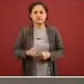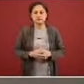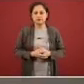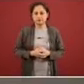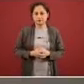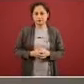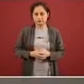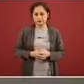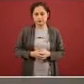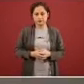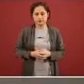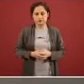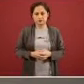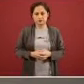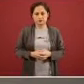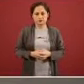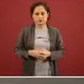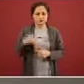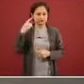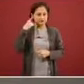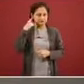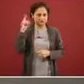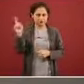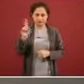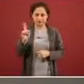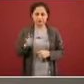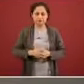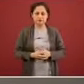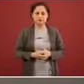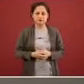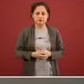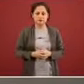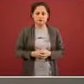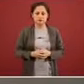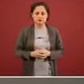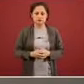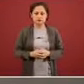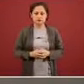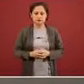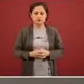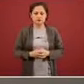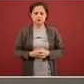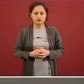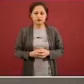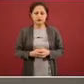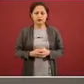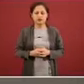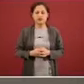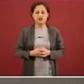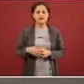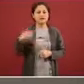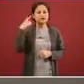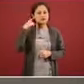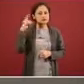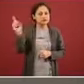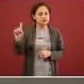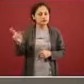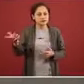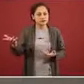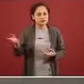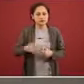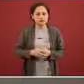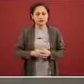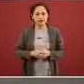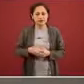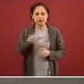Preguntarle, Araceli de Canal 11, preguntarle si va a haber mañana anuncio de que entramos a la fase 3.